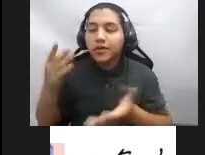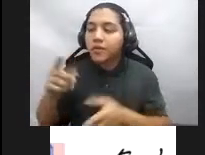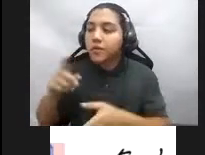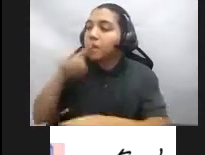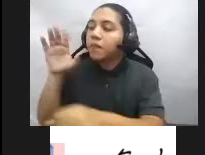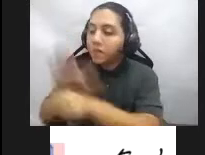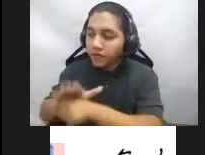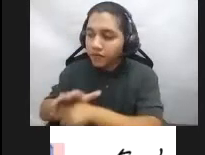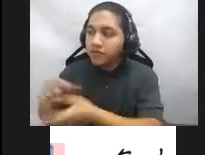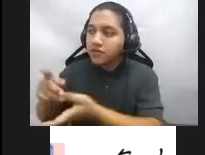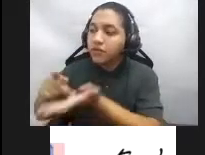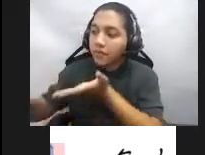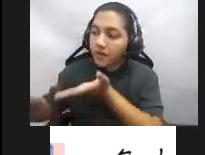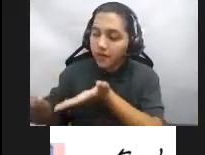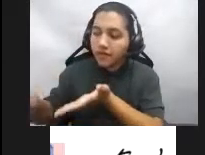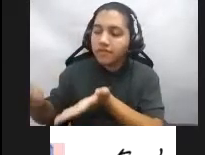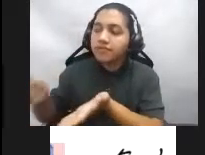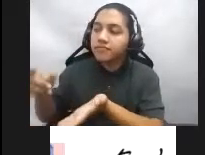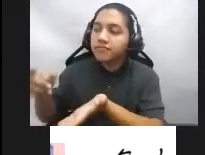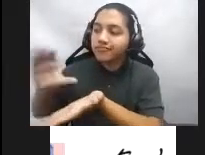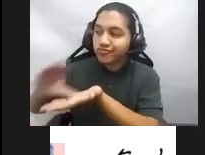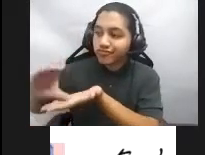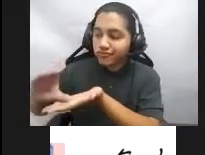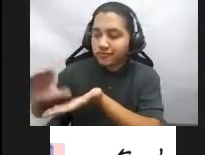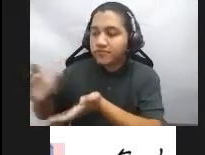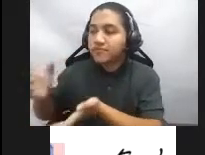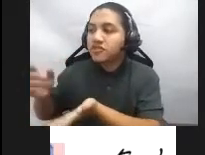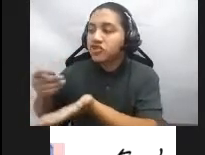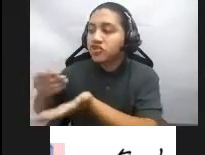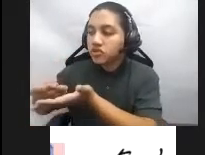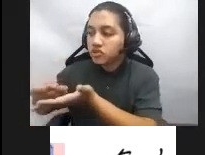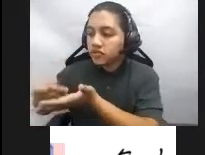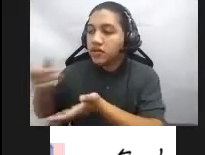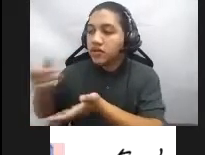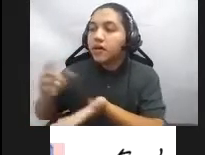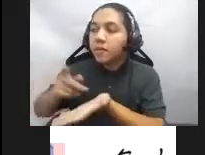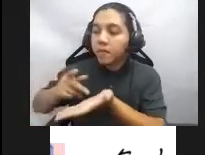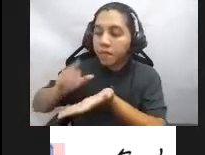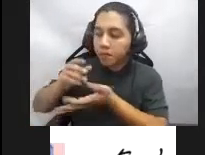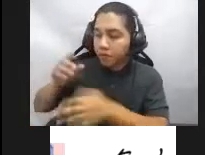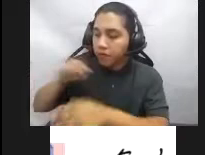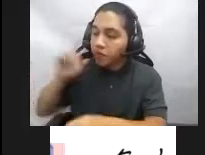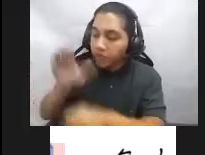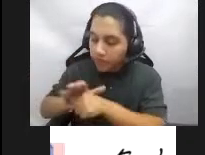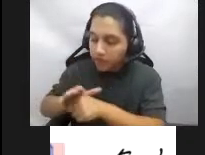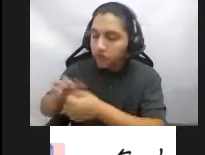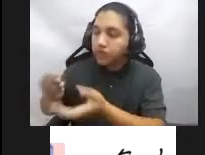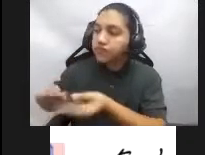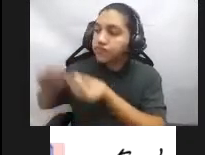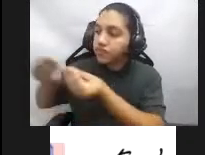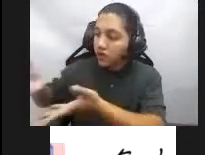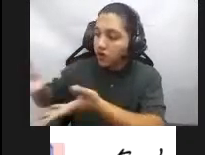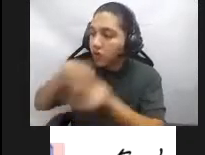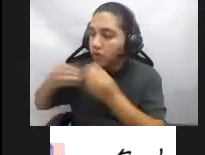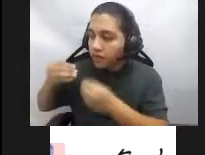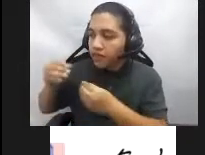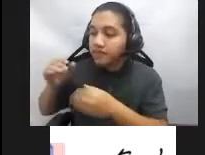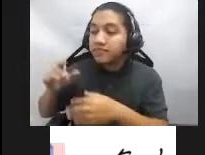de dinero, se le había prometido una cantidad de comida, y desde que están en los barcos, eso no se comienza a cumplir.